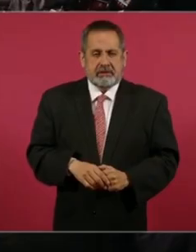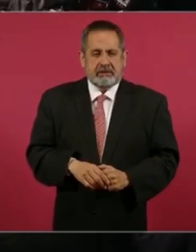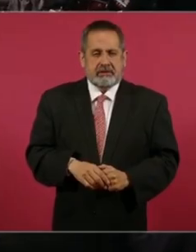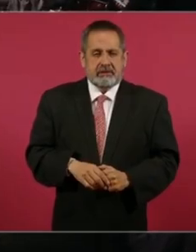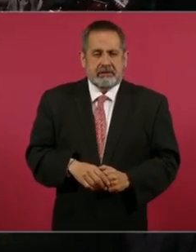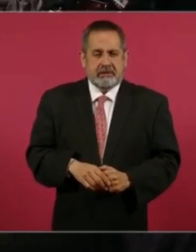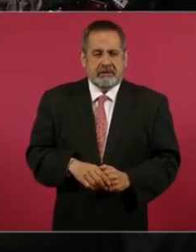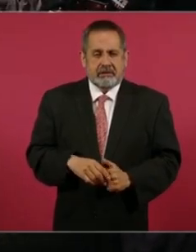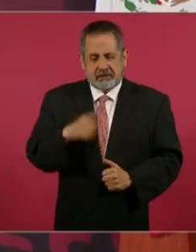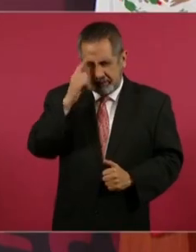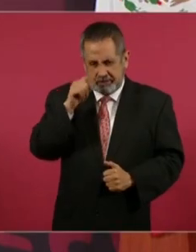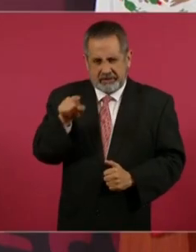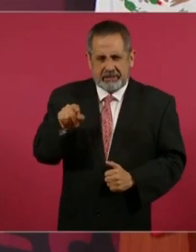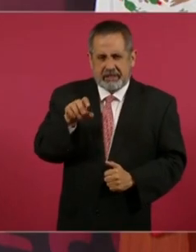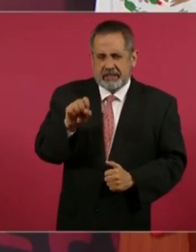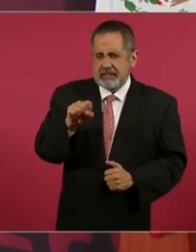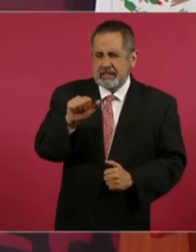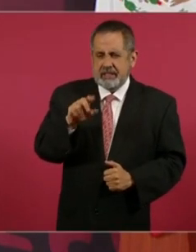SEADE,